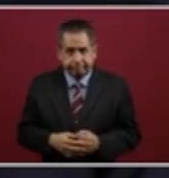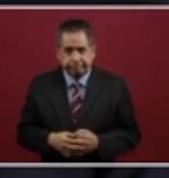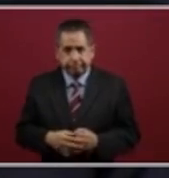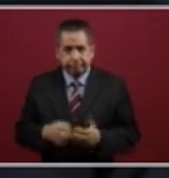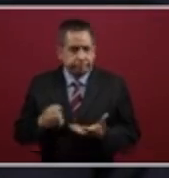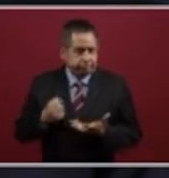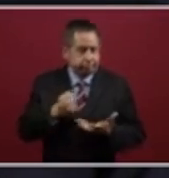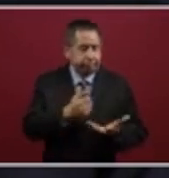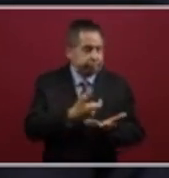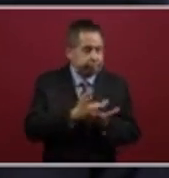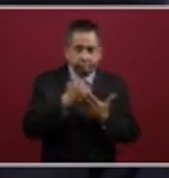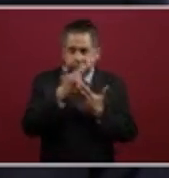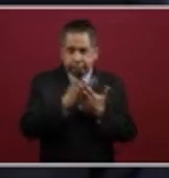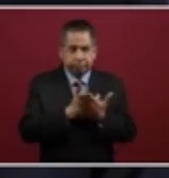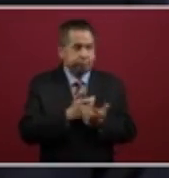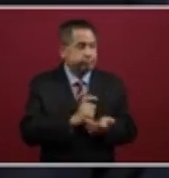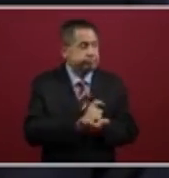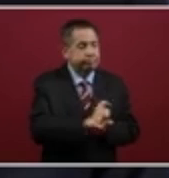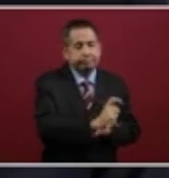nómina,